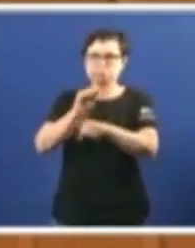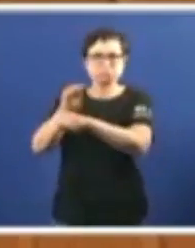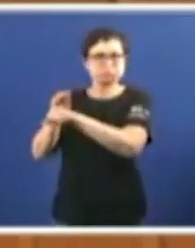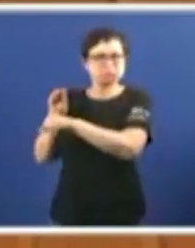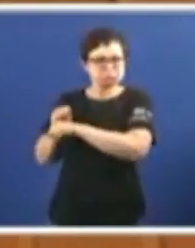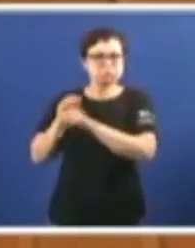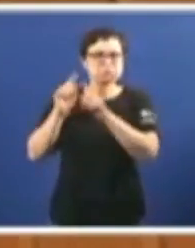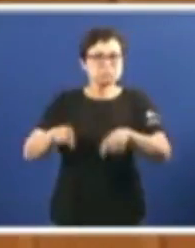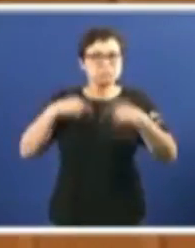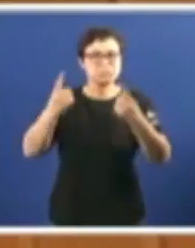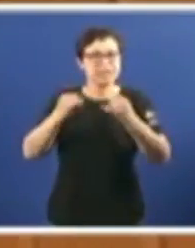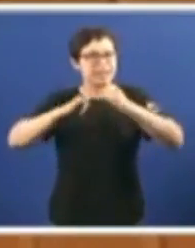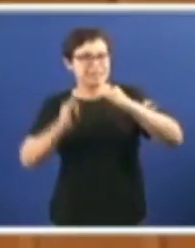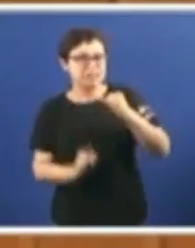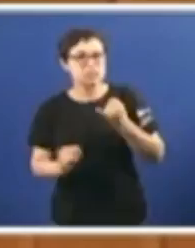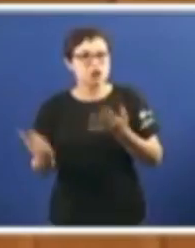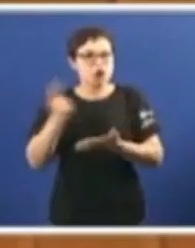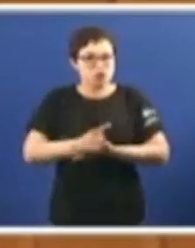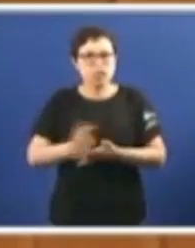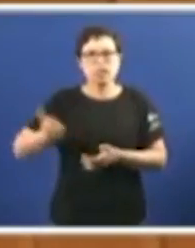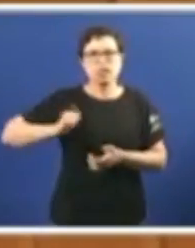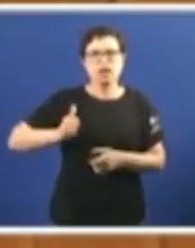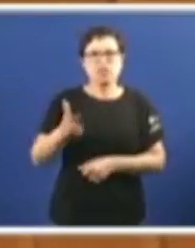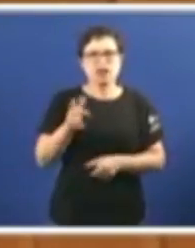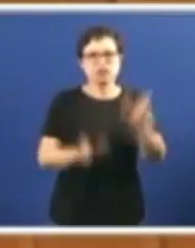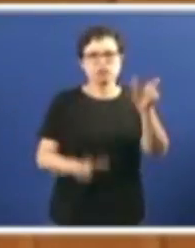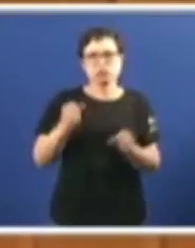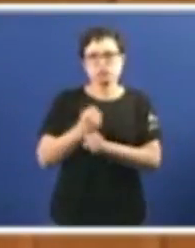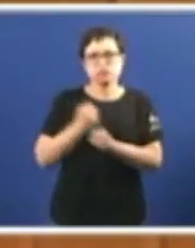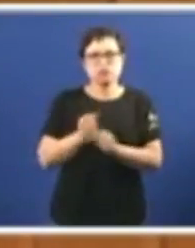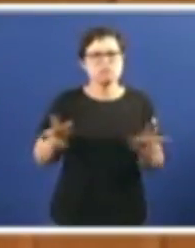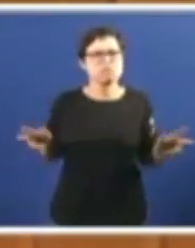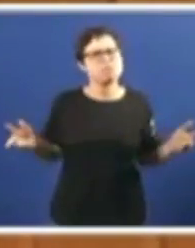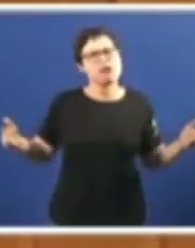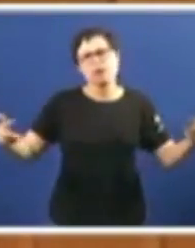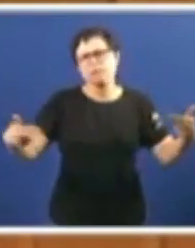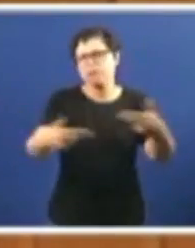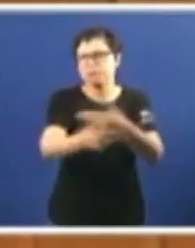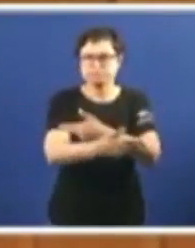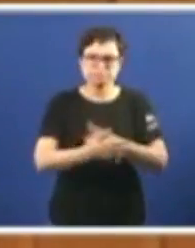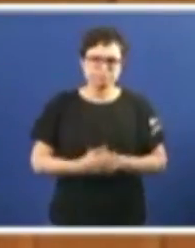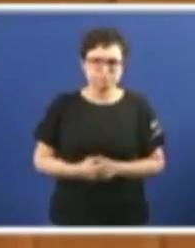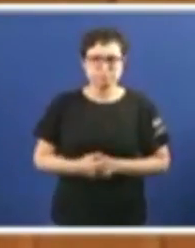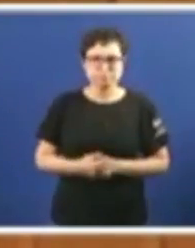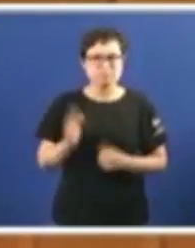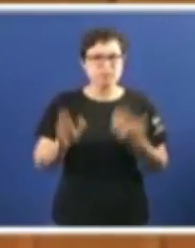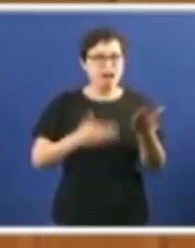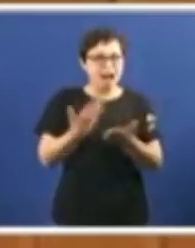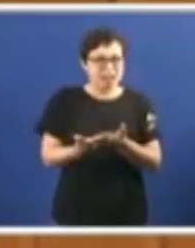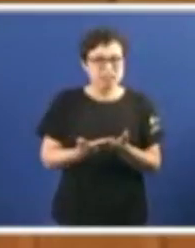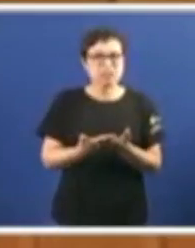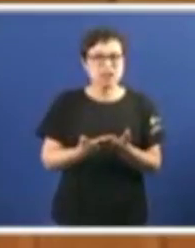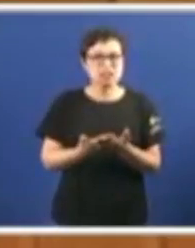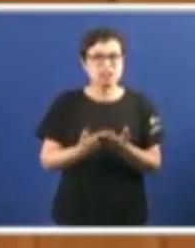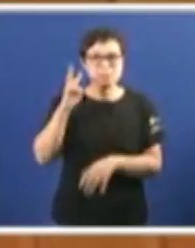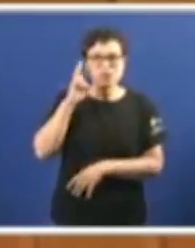crisis incidir nun proceso de recortes de dereitos da clase traballadora e dos máis desfavorecidos, ata intentar sacarlle dereitos